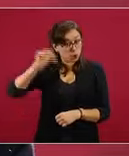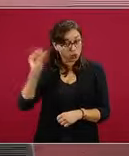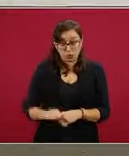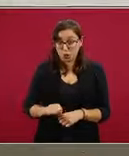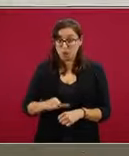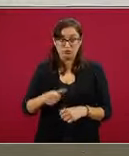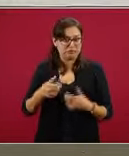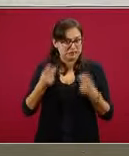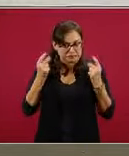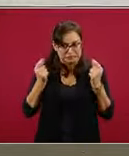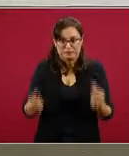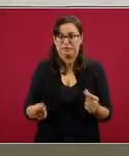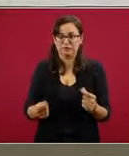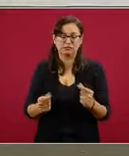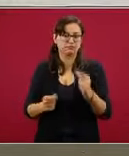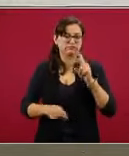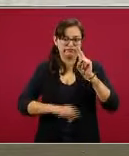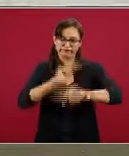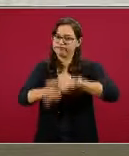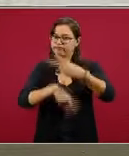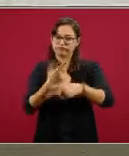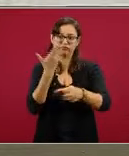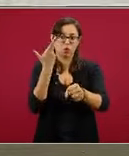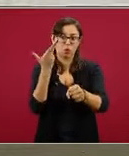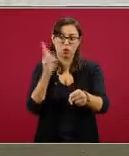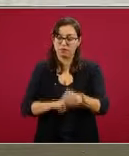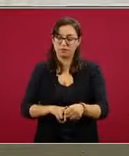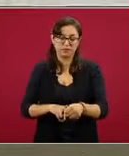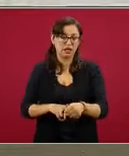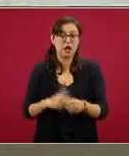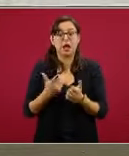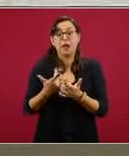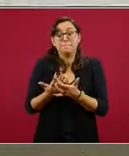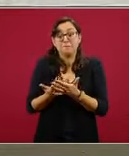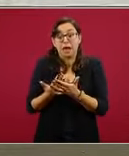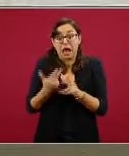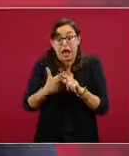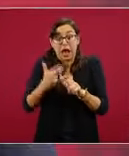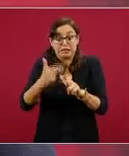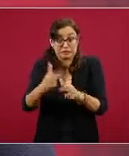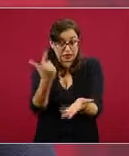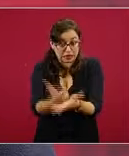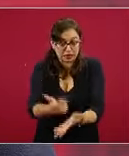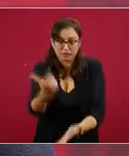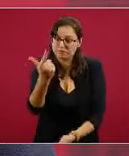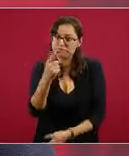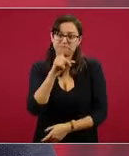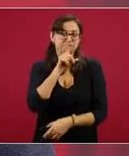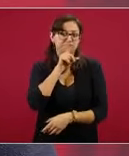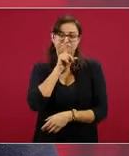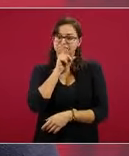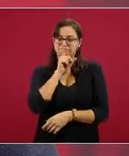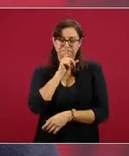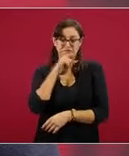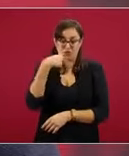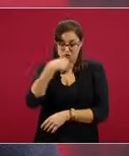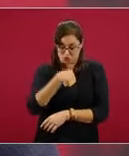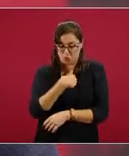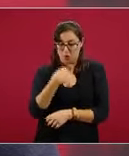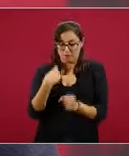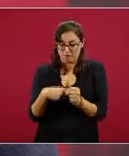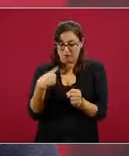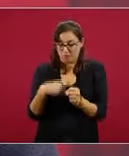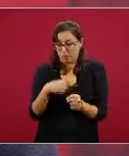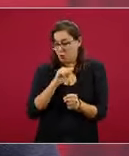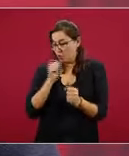los signos y síntomas progresen o se presenten signos de alarma. Si yo formo parte de un grupo de riesgo, debo de